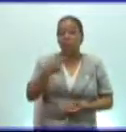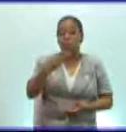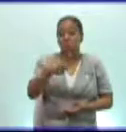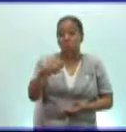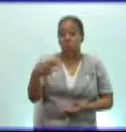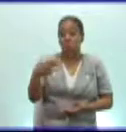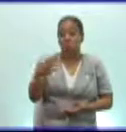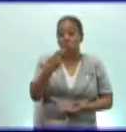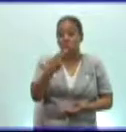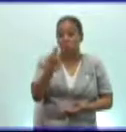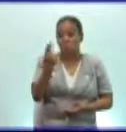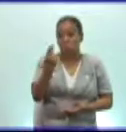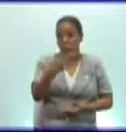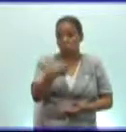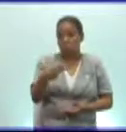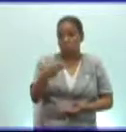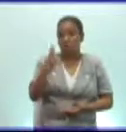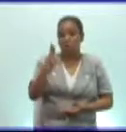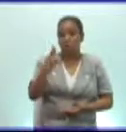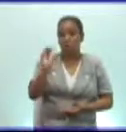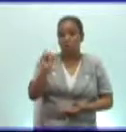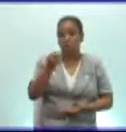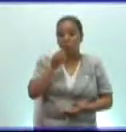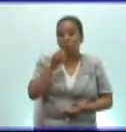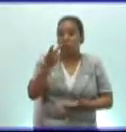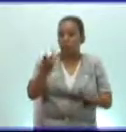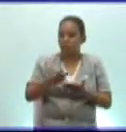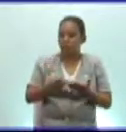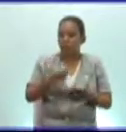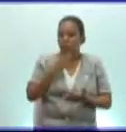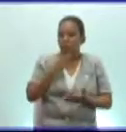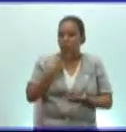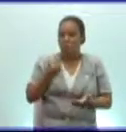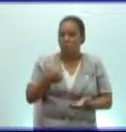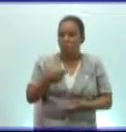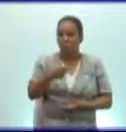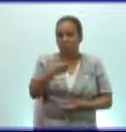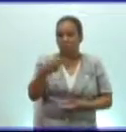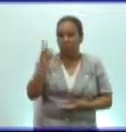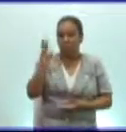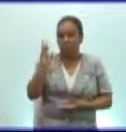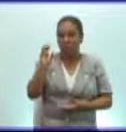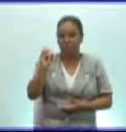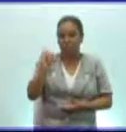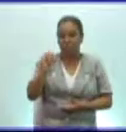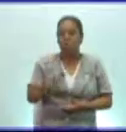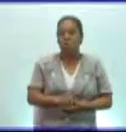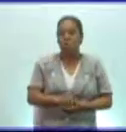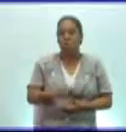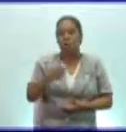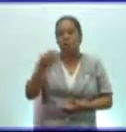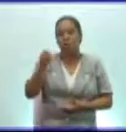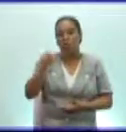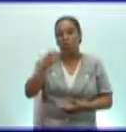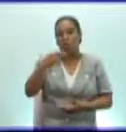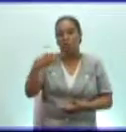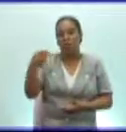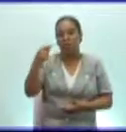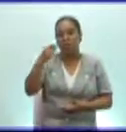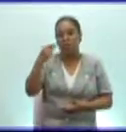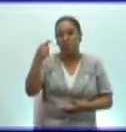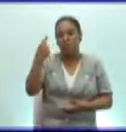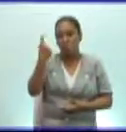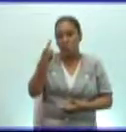podríamos representar como ion hidrógeno, el cual se representa de esta manera, el agua